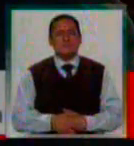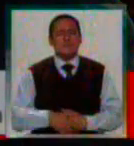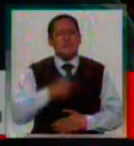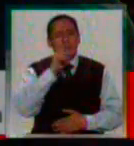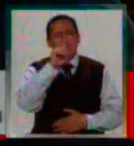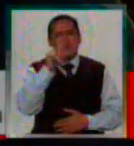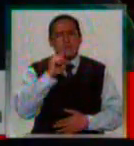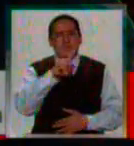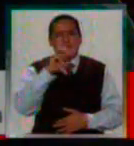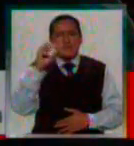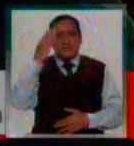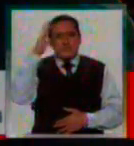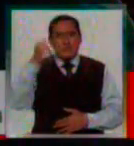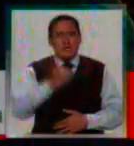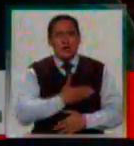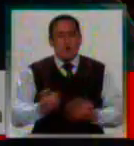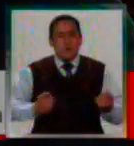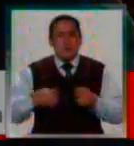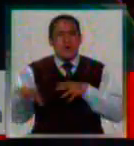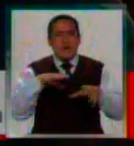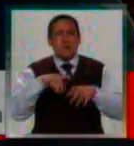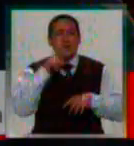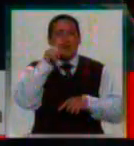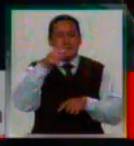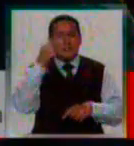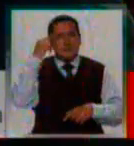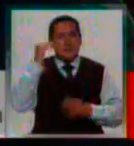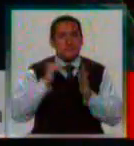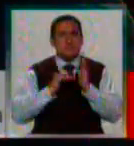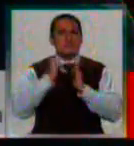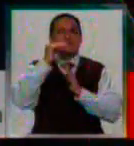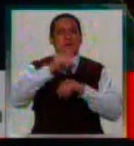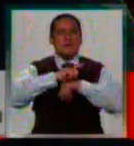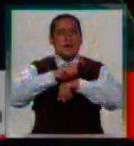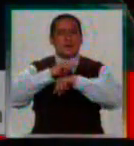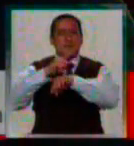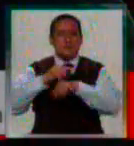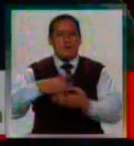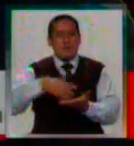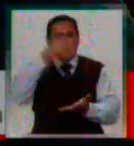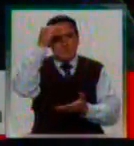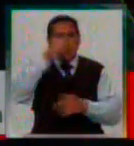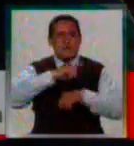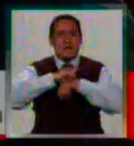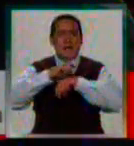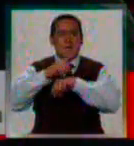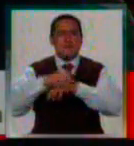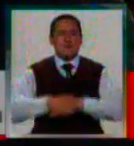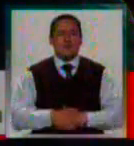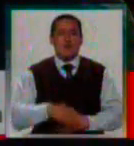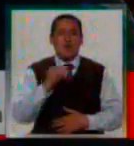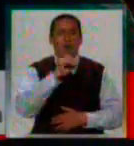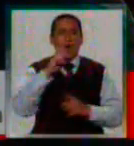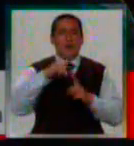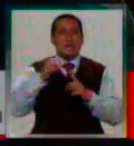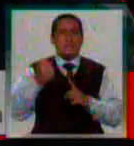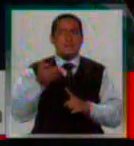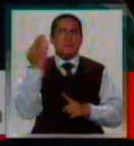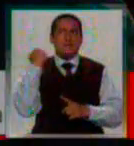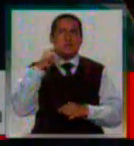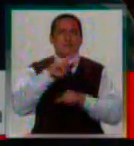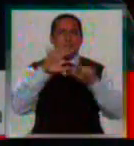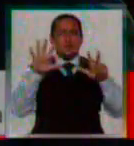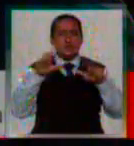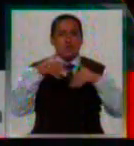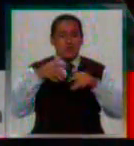ven a usted o lo lo han hecho a usted seguramente madurar muy rápidamente un aprendizaje muy rápido oyant humala del 28 de Julio es